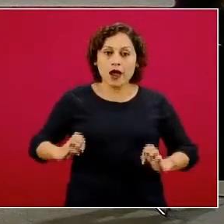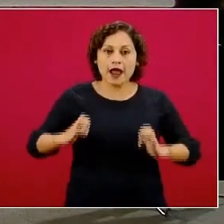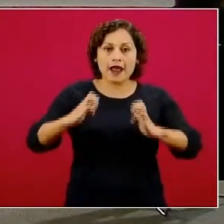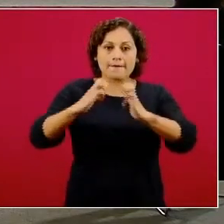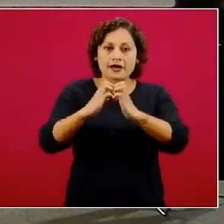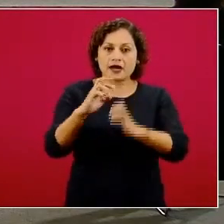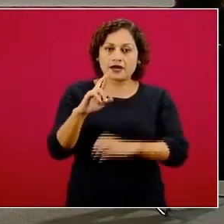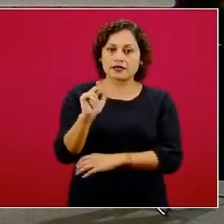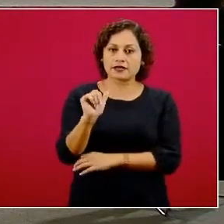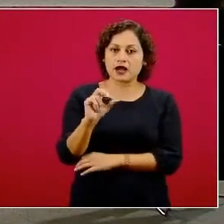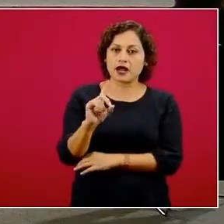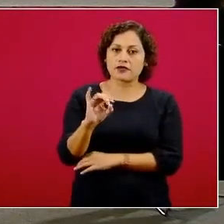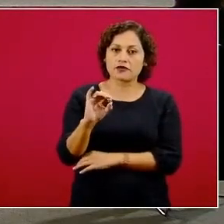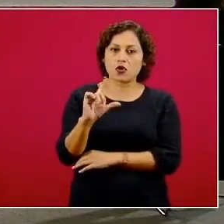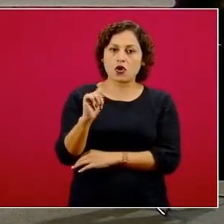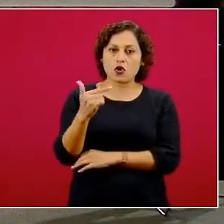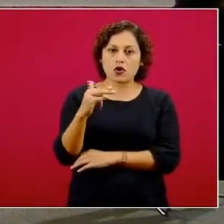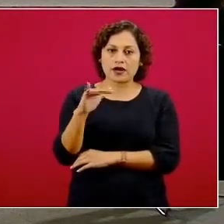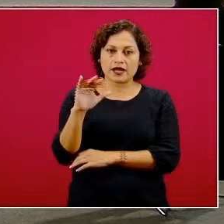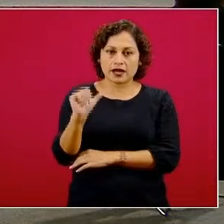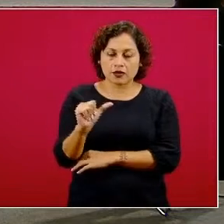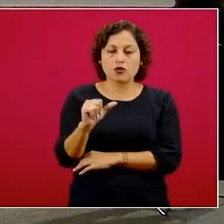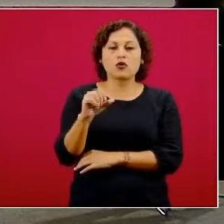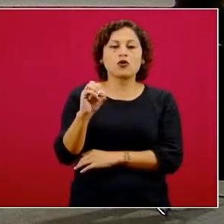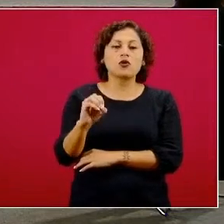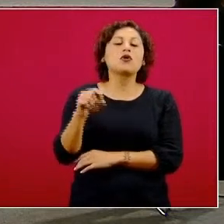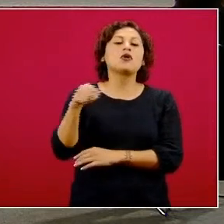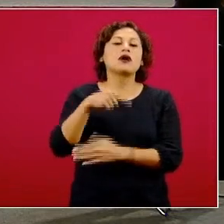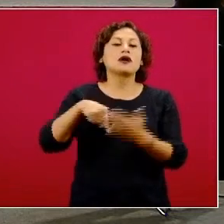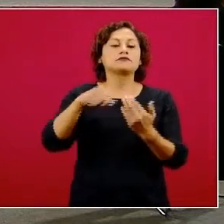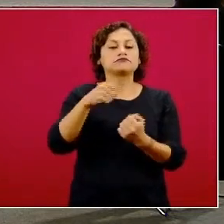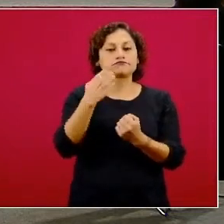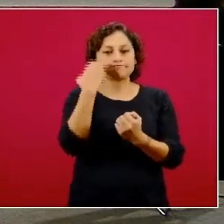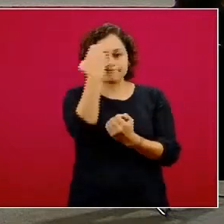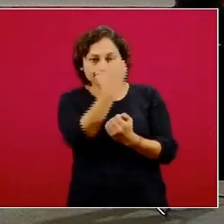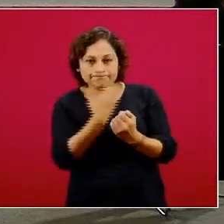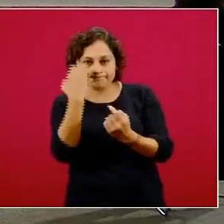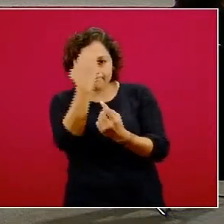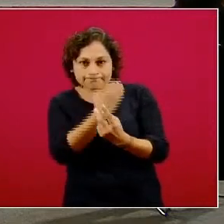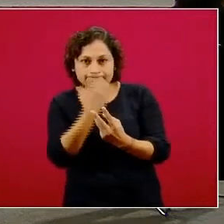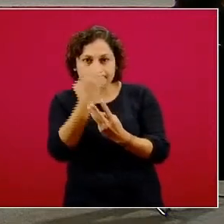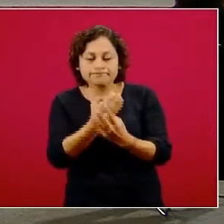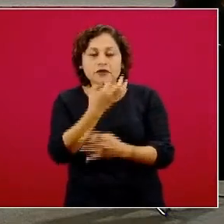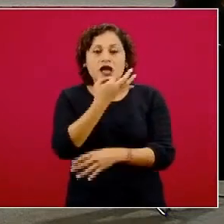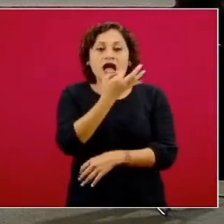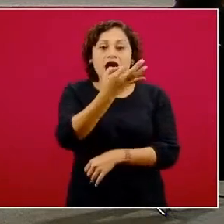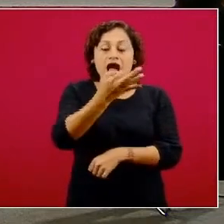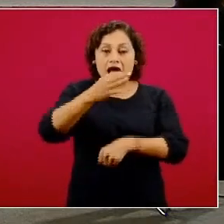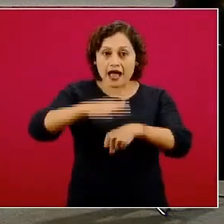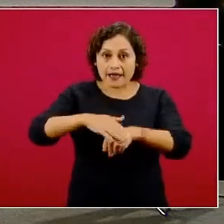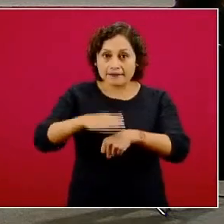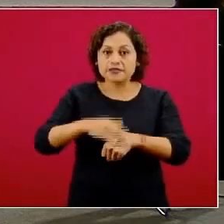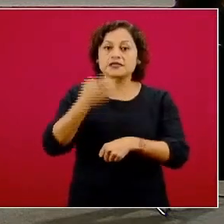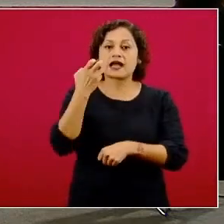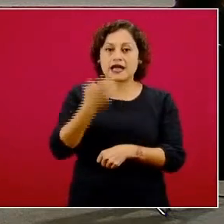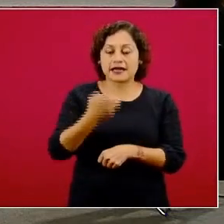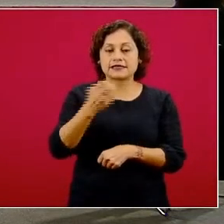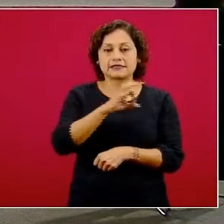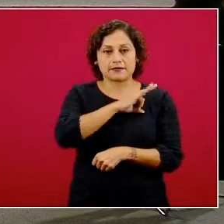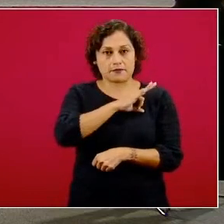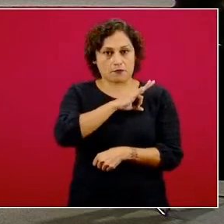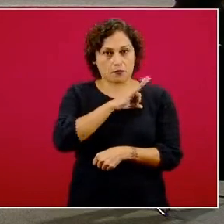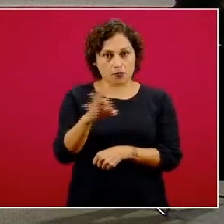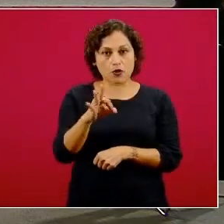la evaluación nos dice que tenemos áreas de oportunidad, sobre todo para